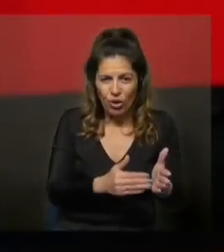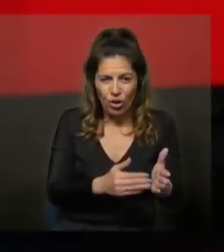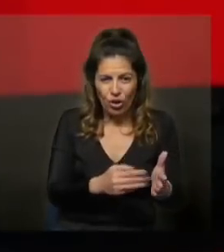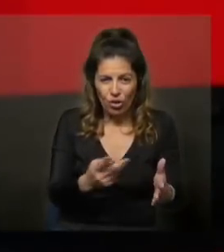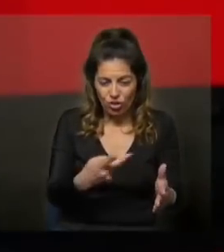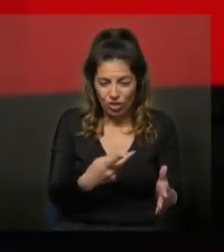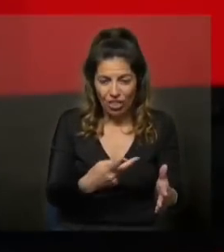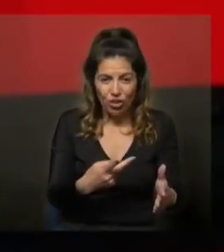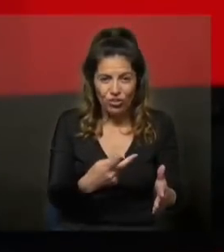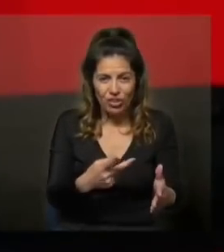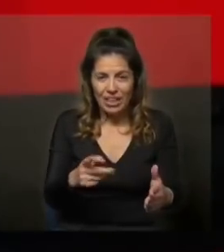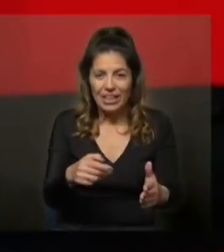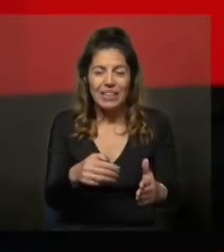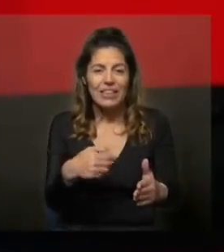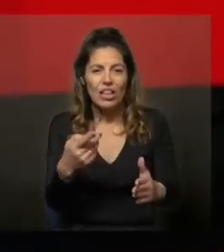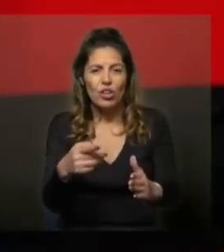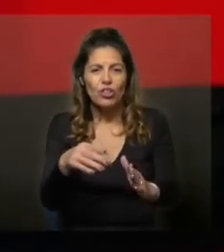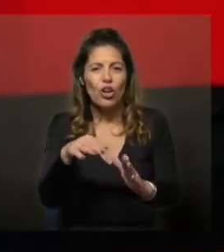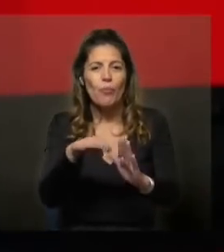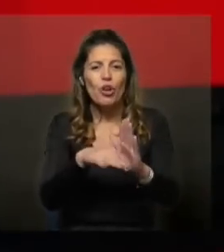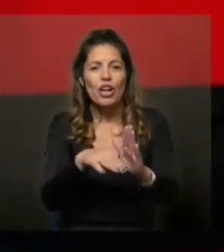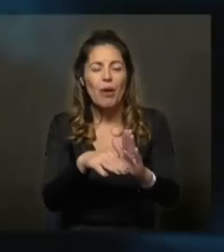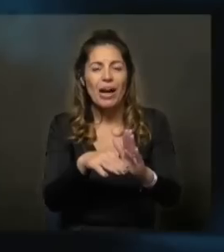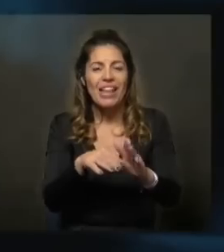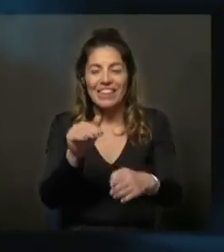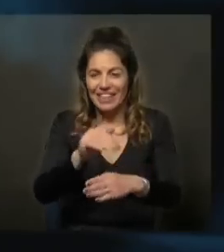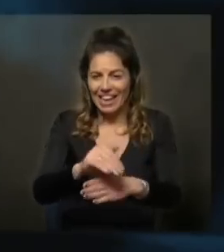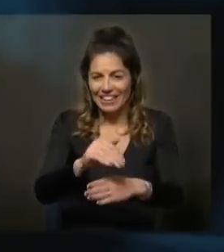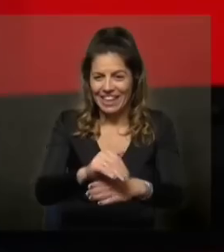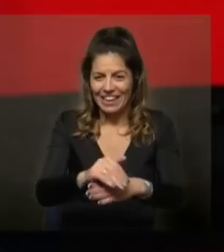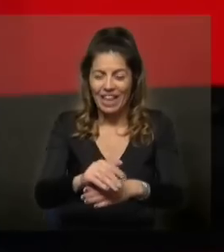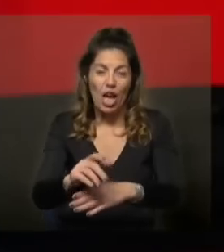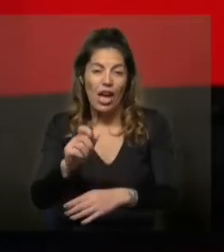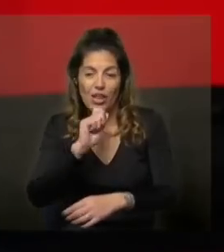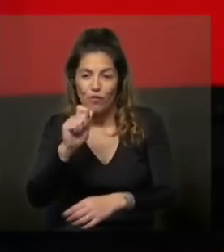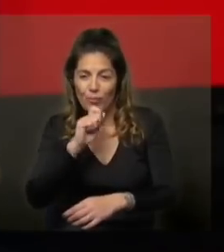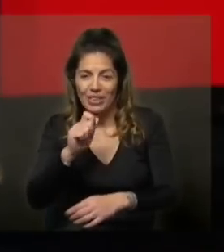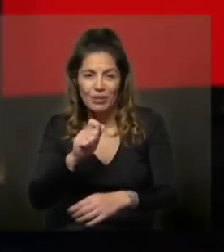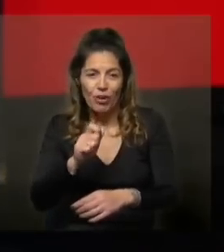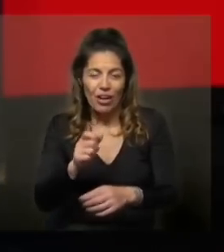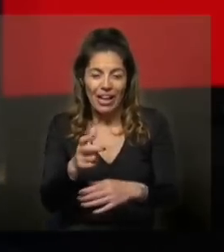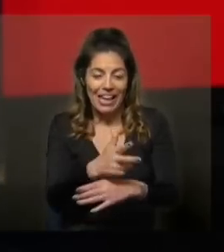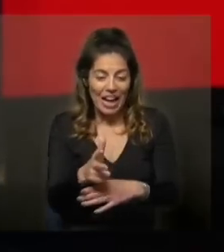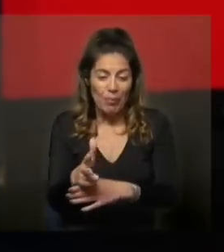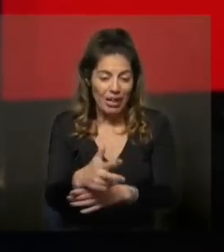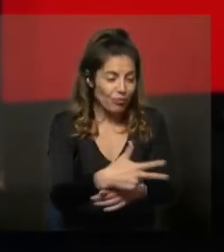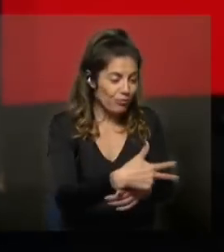dos por noche en el otro el programa de Silvia no parece que era en la tarde juntos el informativo lo único que hacían las cámaras ir